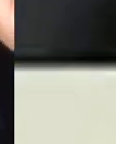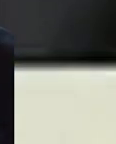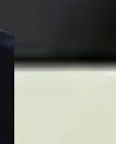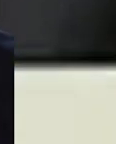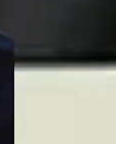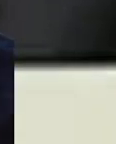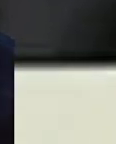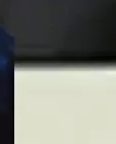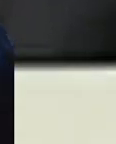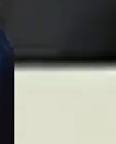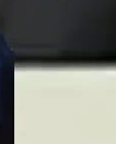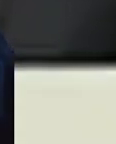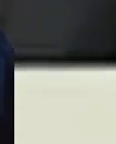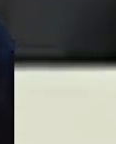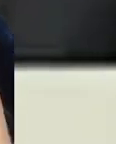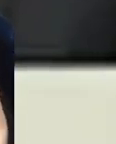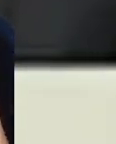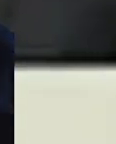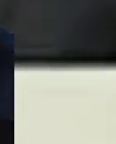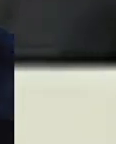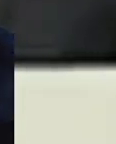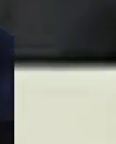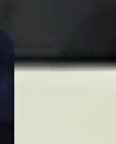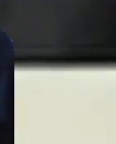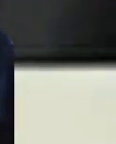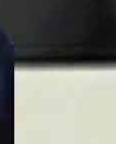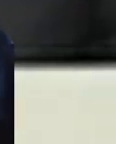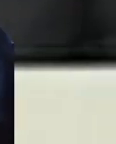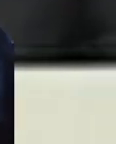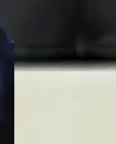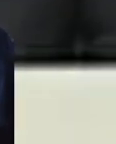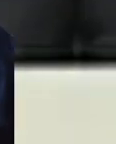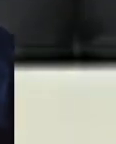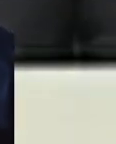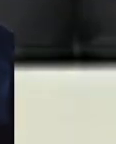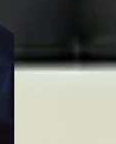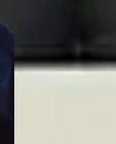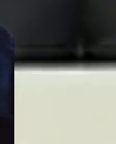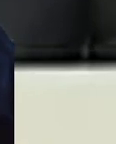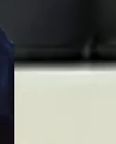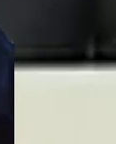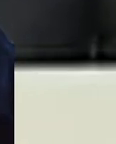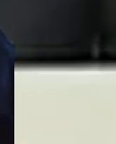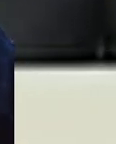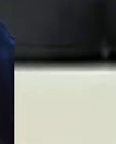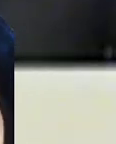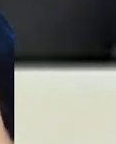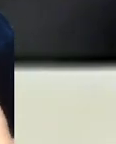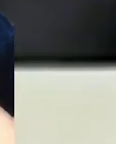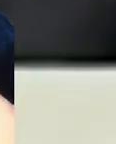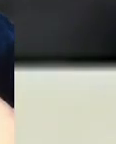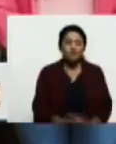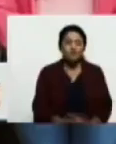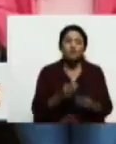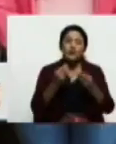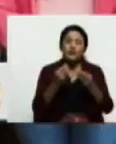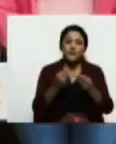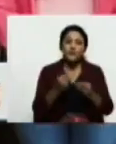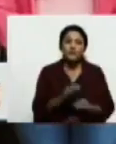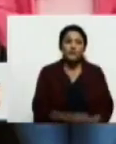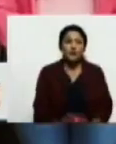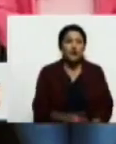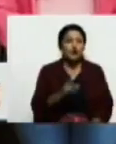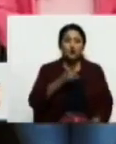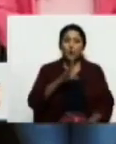respetan nada. Y si no me creen, vean lo que dijo el mediocre de Jorge Rodríguez y saquen sus conclusiones.